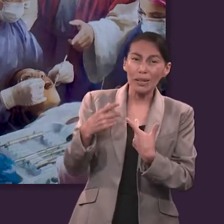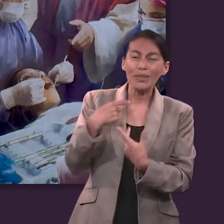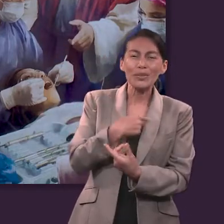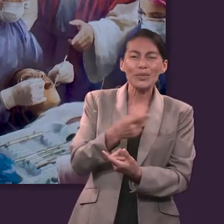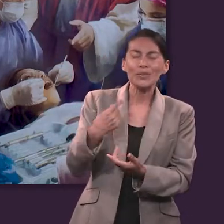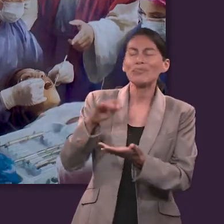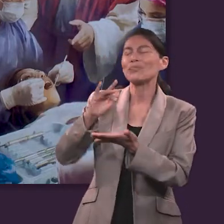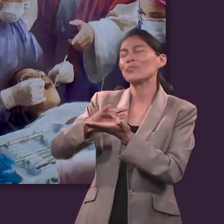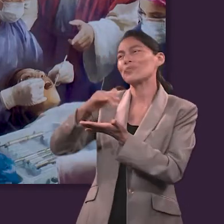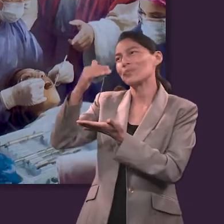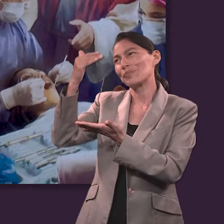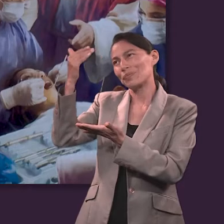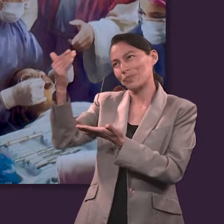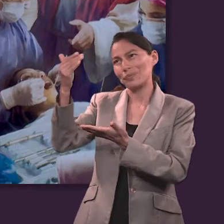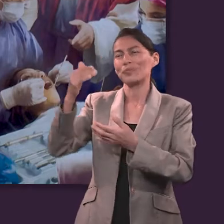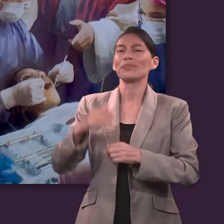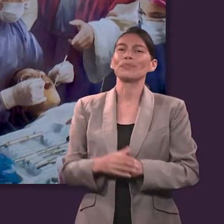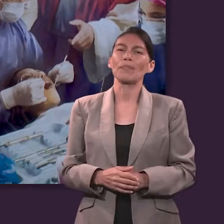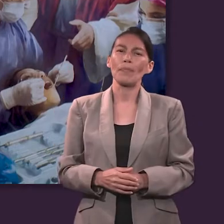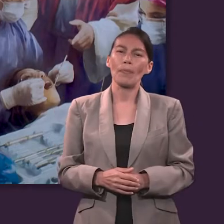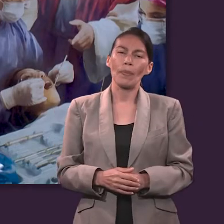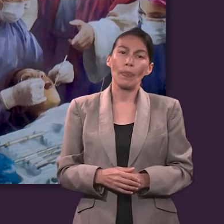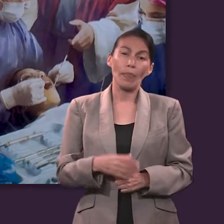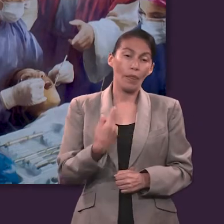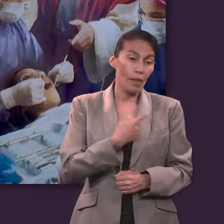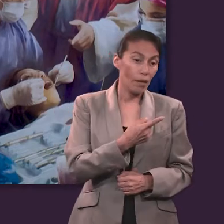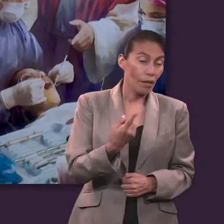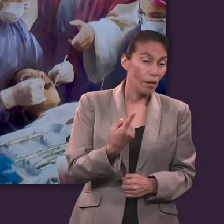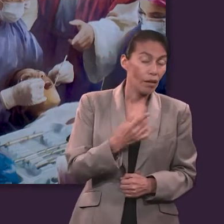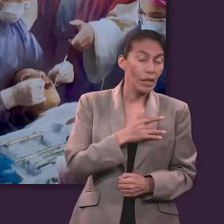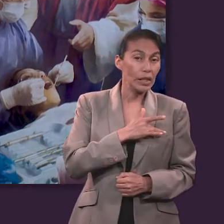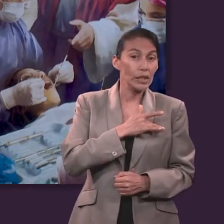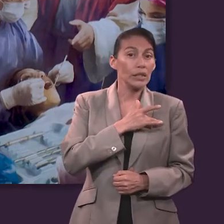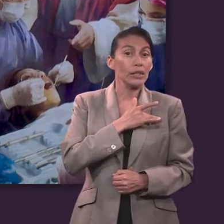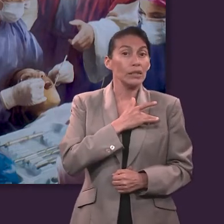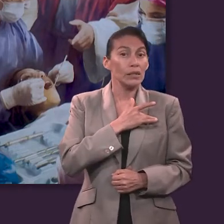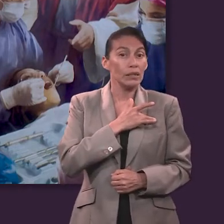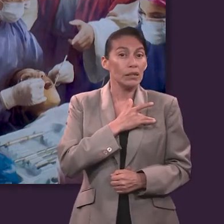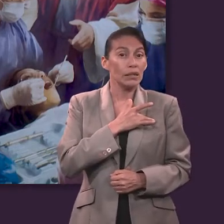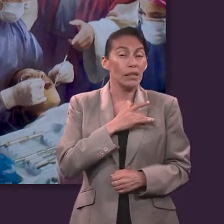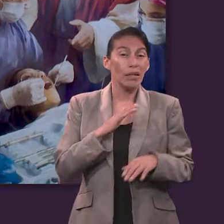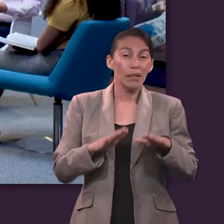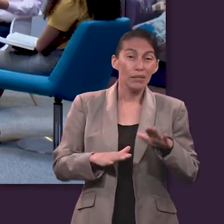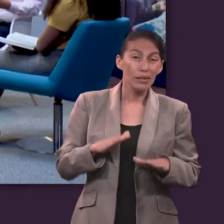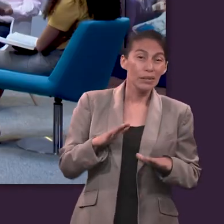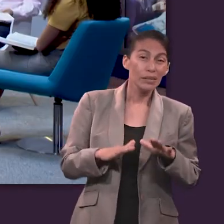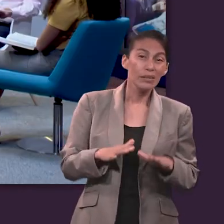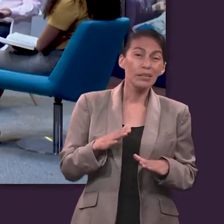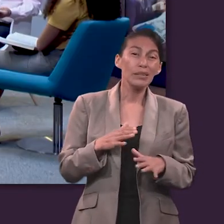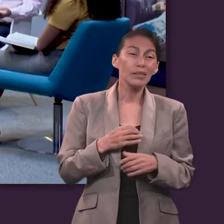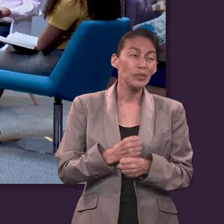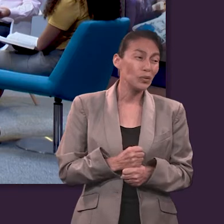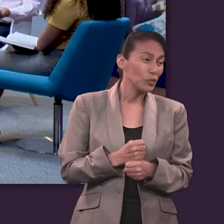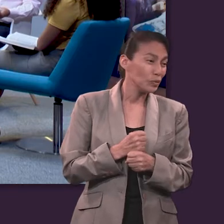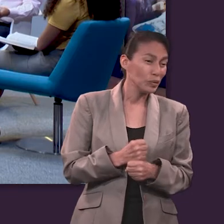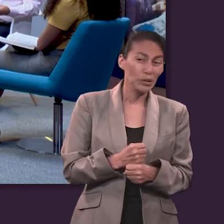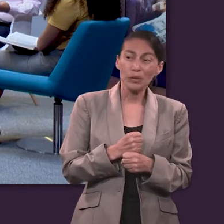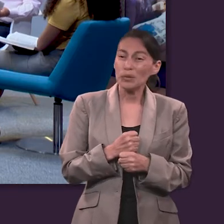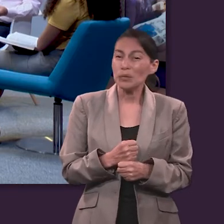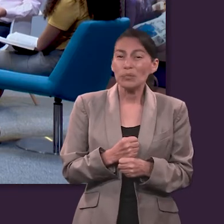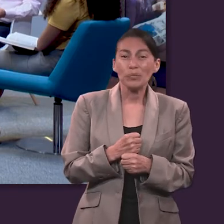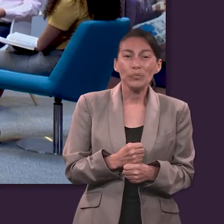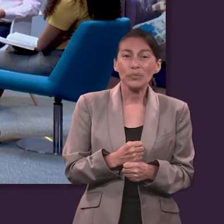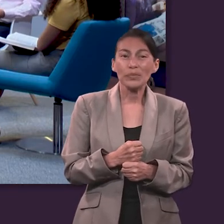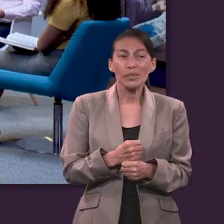mismo tiempo nuestros sentimientos sí pueden sufrir cuando vemos